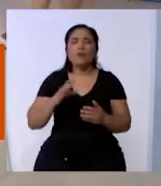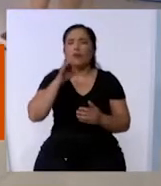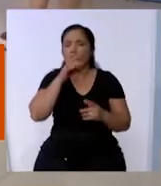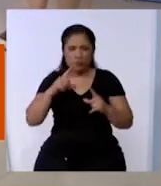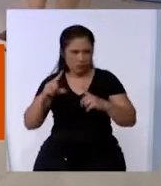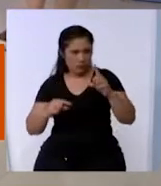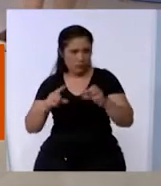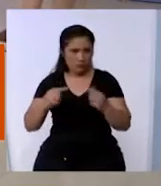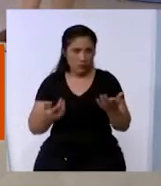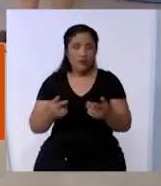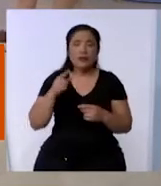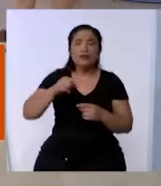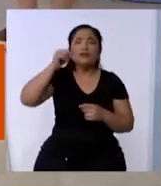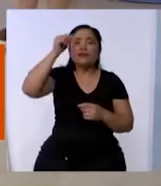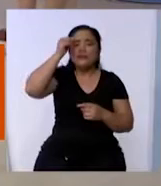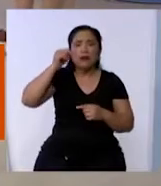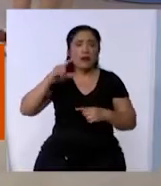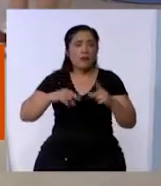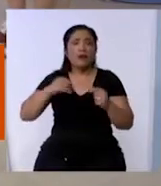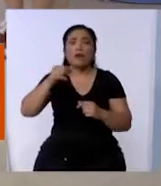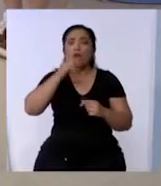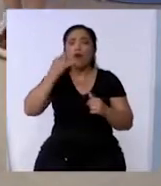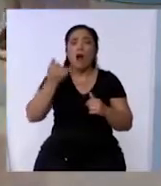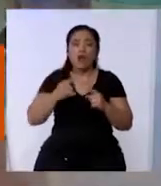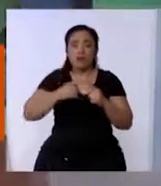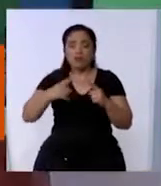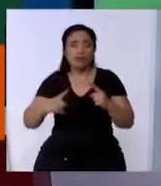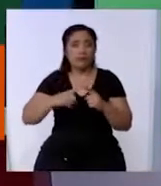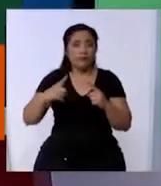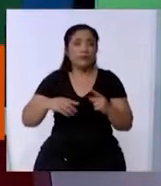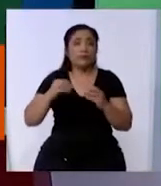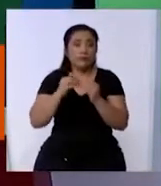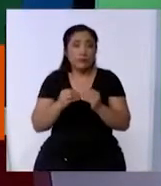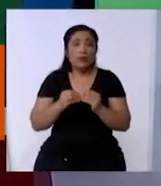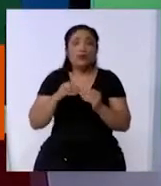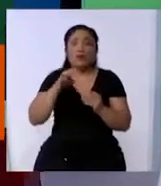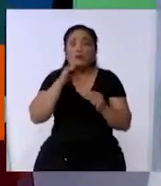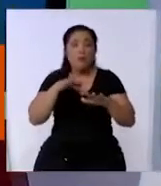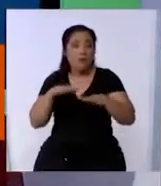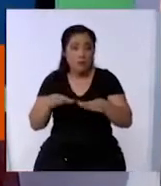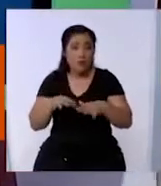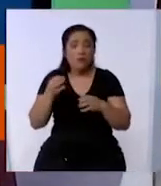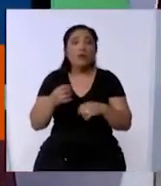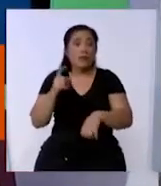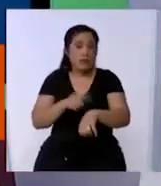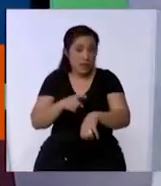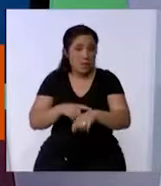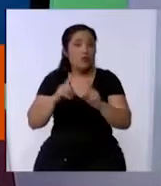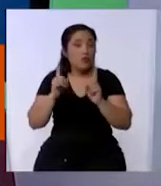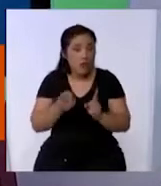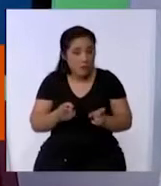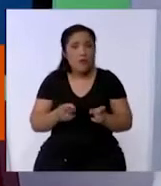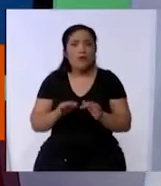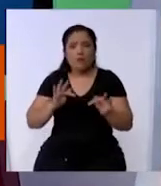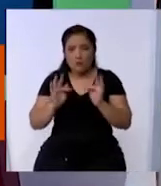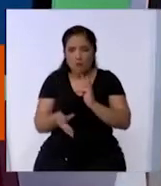de corriente eléctrica, es decir, a la cantidad de carga eléctrica que pasa por un material conductor por una unidad de tiempo. El caudal de corriente eléctrica